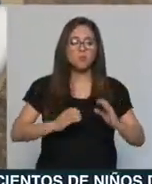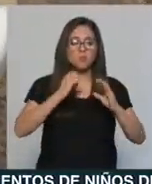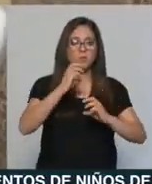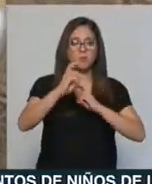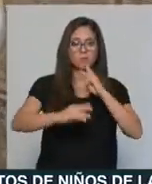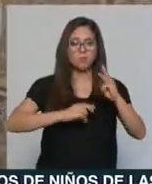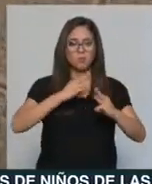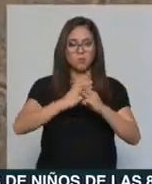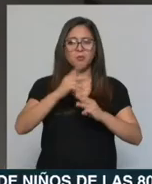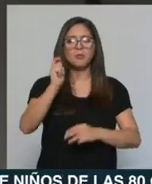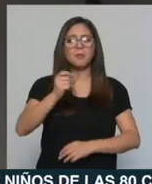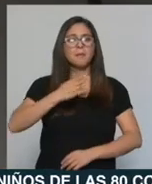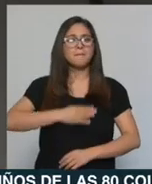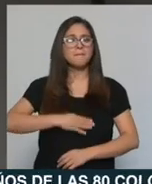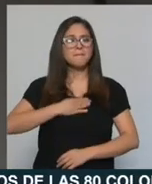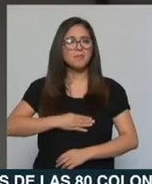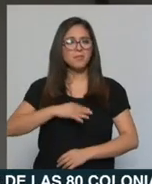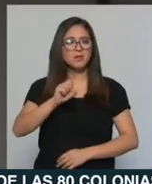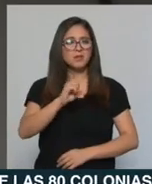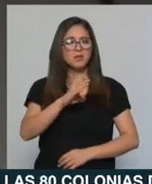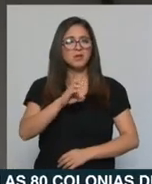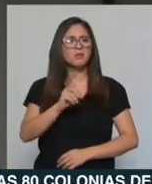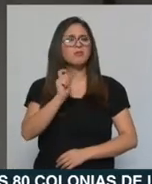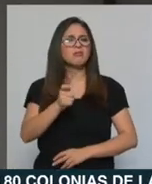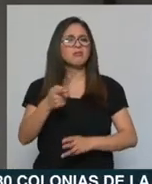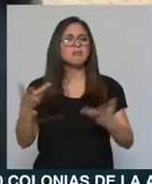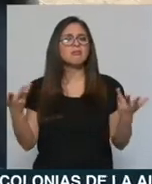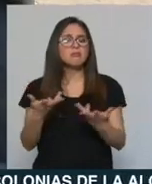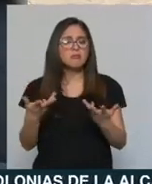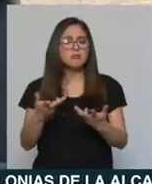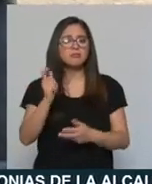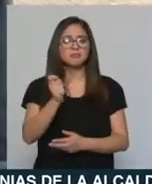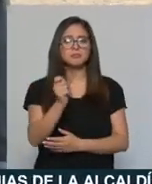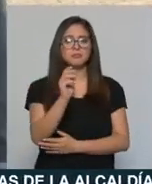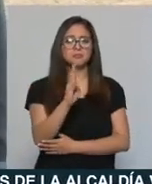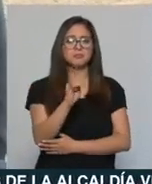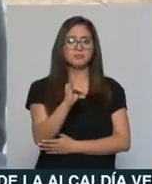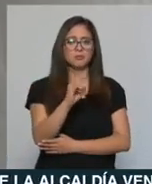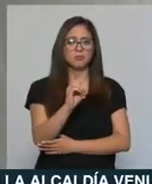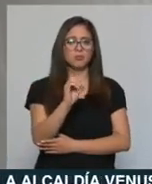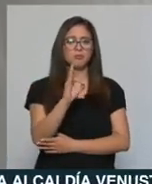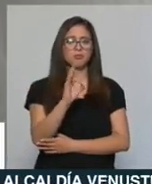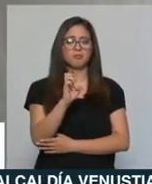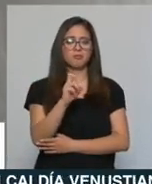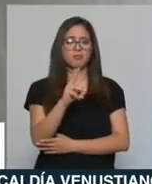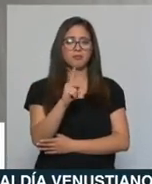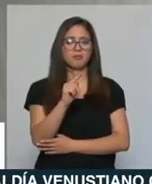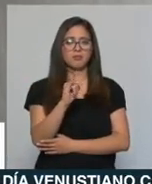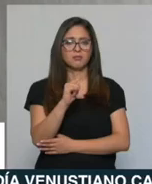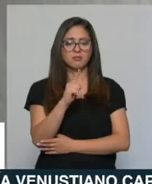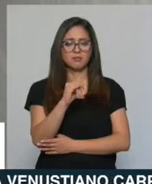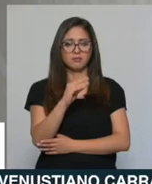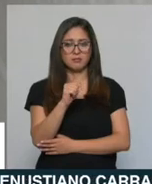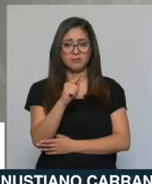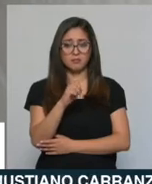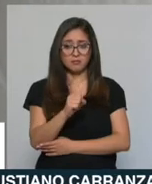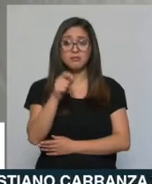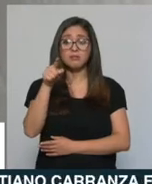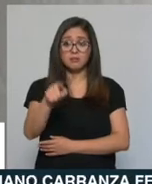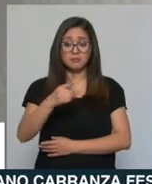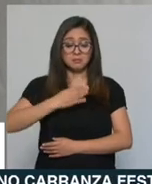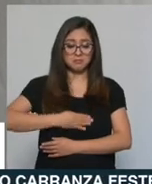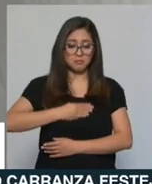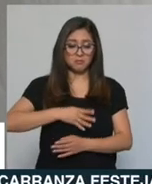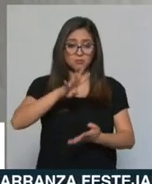como este baño seco que entre sus ventajas está la de producir biofertilizantes. Otra es que tampoco requiere drenaje, entonces